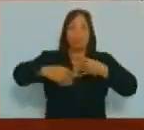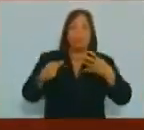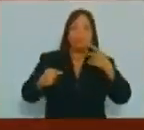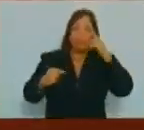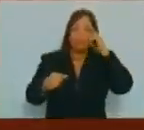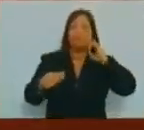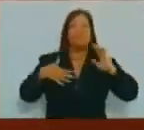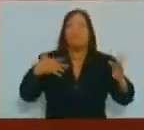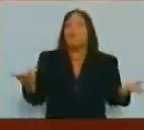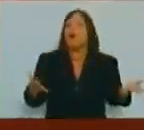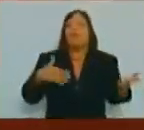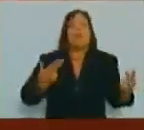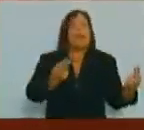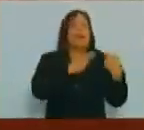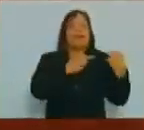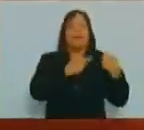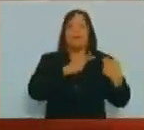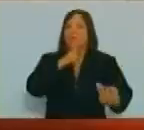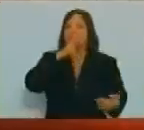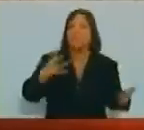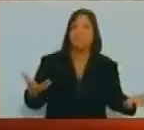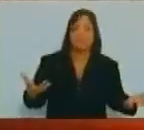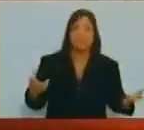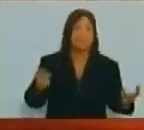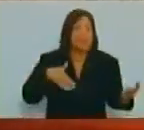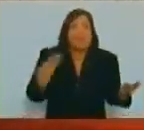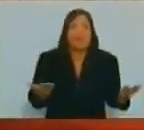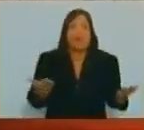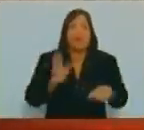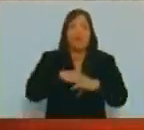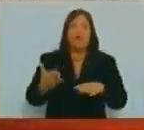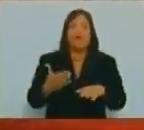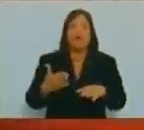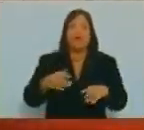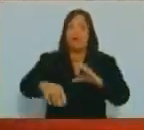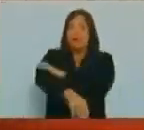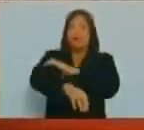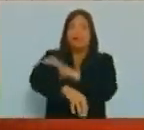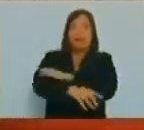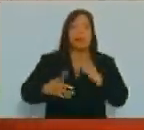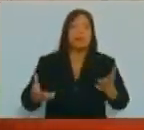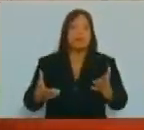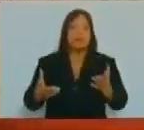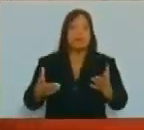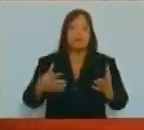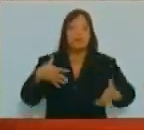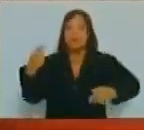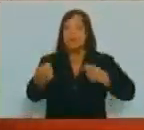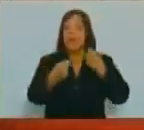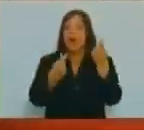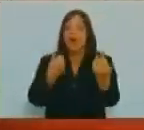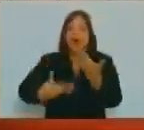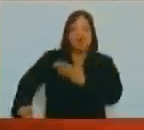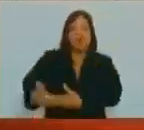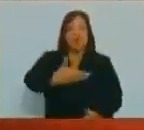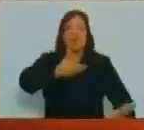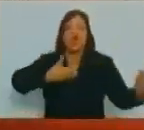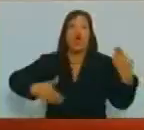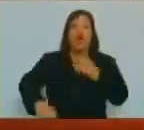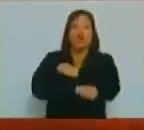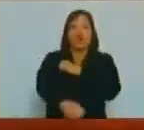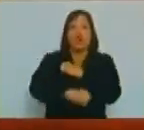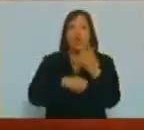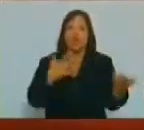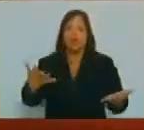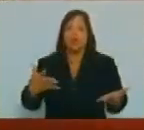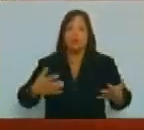tienen porque no puedes con eso y no puedes con eso porque son fascistas porque lo que está buscando un negocio porque no creen en el problema